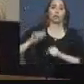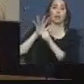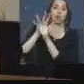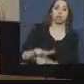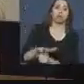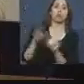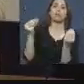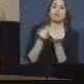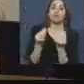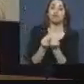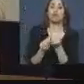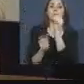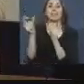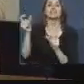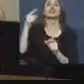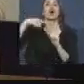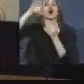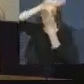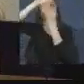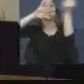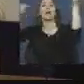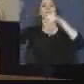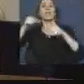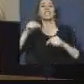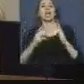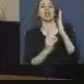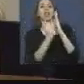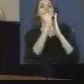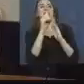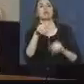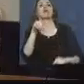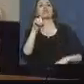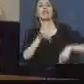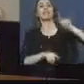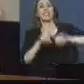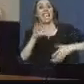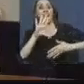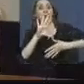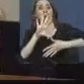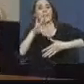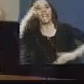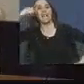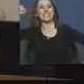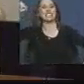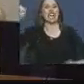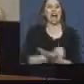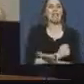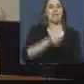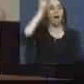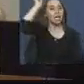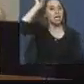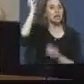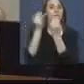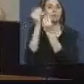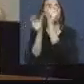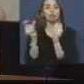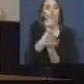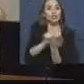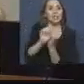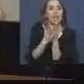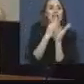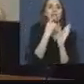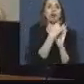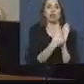supuestamente traían desarrollo a estas salvajes tierras, como se solía decir por parte de muchos cronistas.